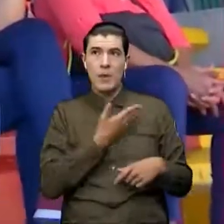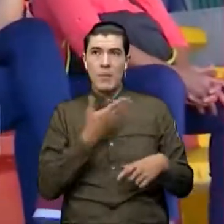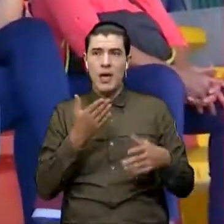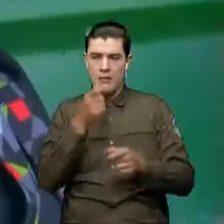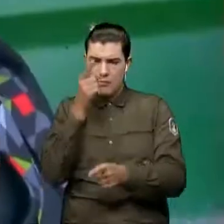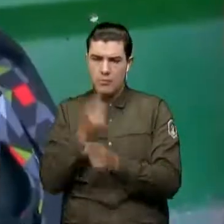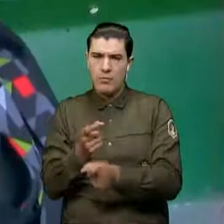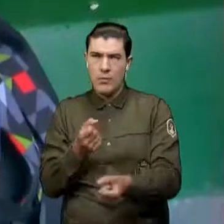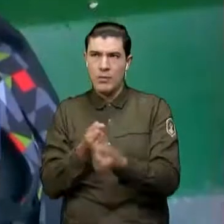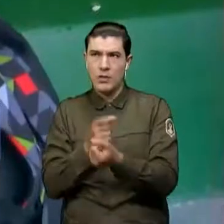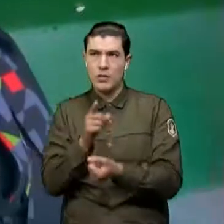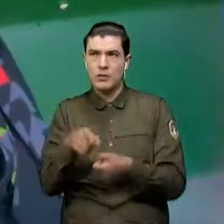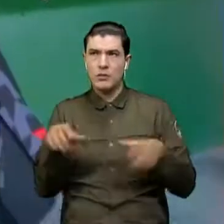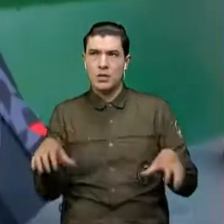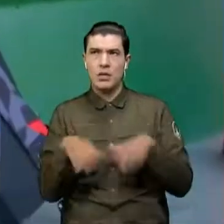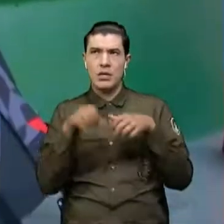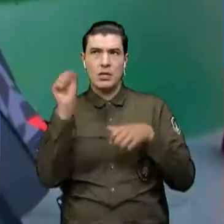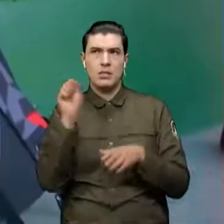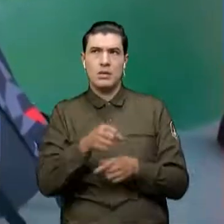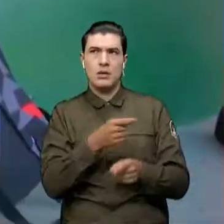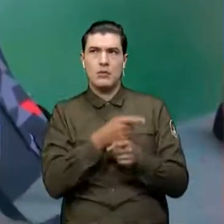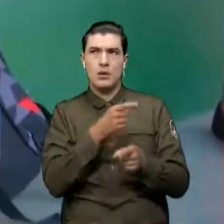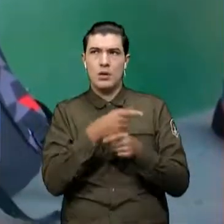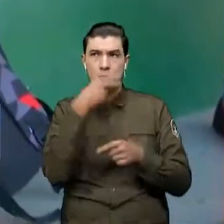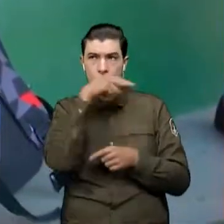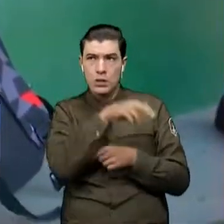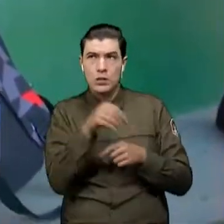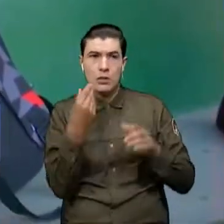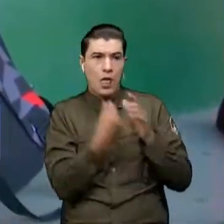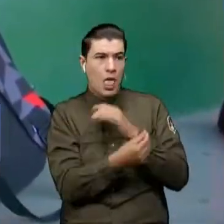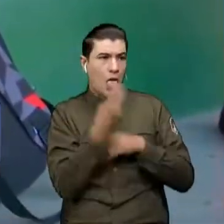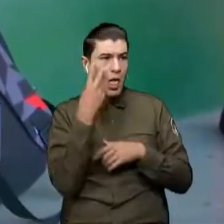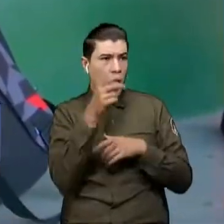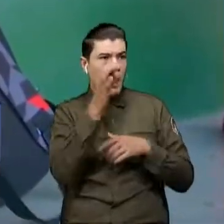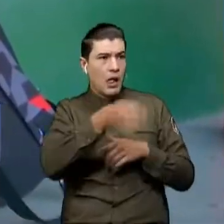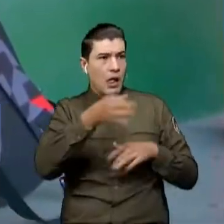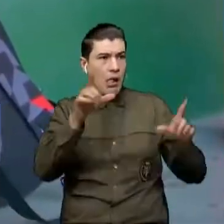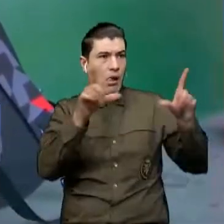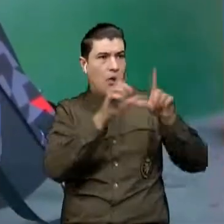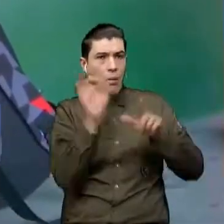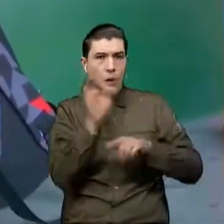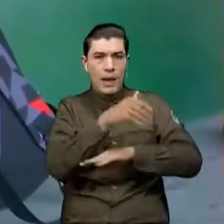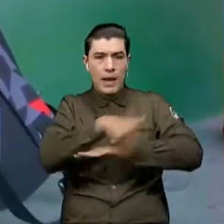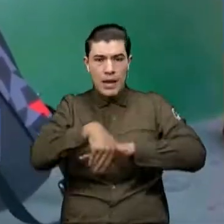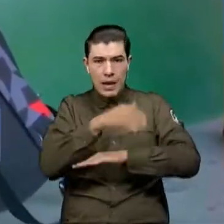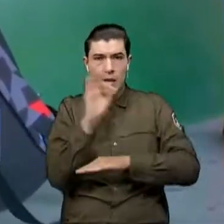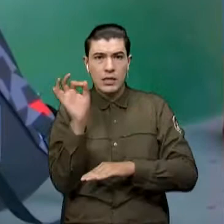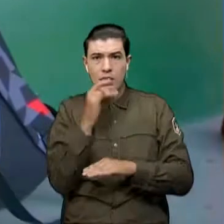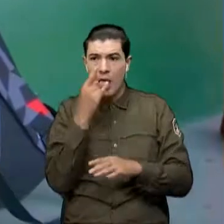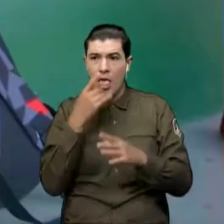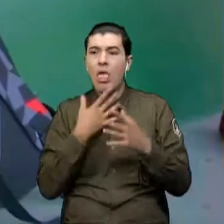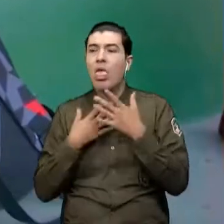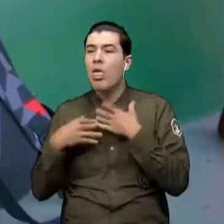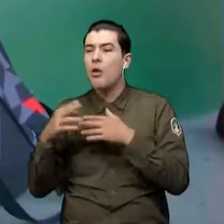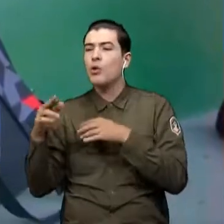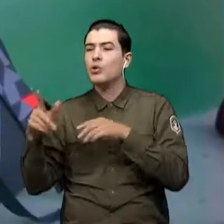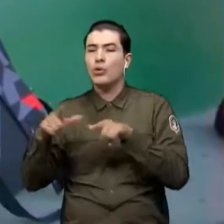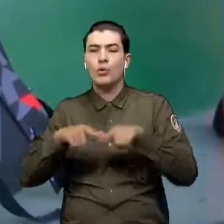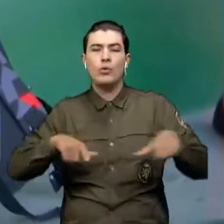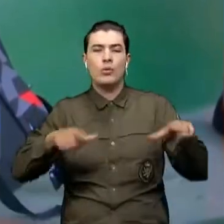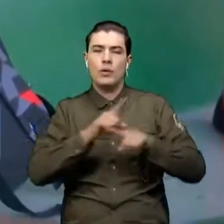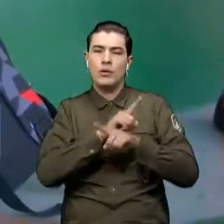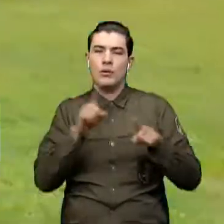actividades super que los niños no estén en la casa mirando todo el tiempo de televisión en la calle o que se estén tomando estar en otro lugar para nosotros